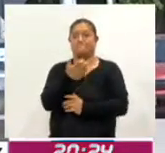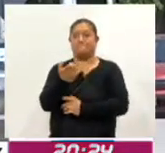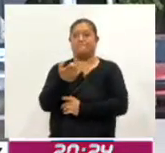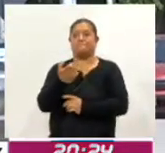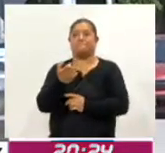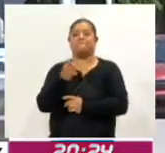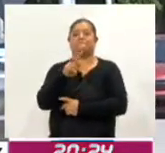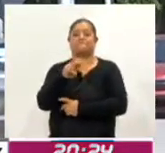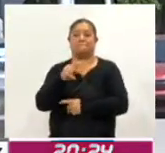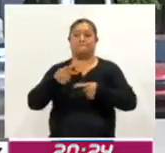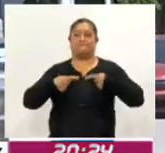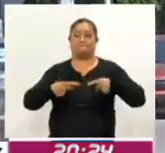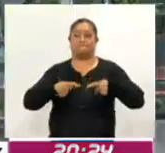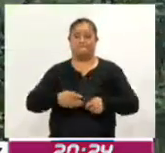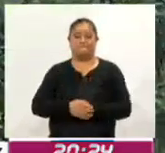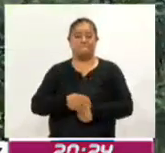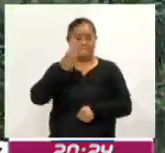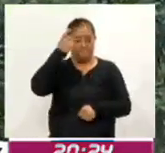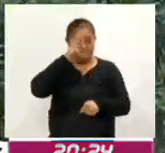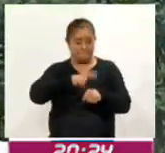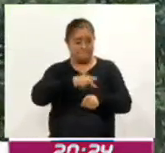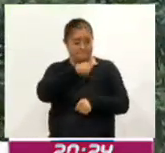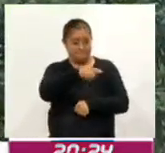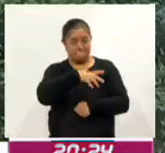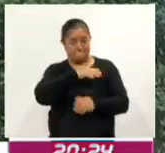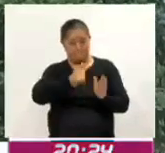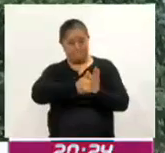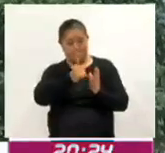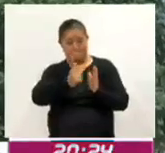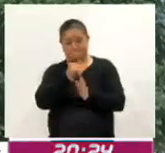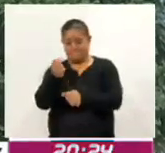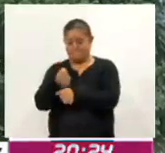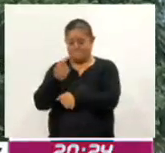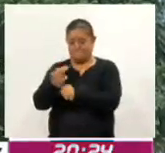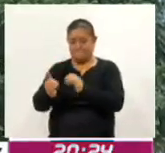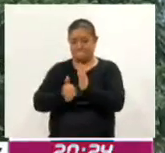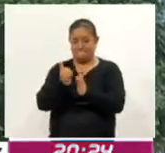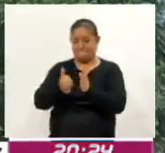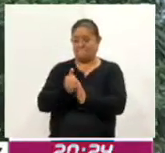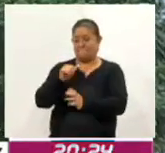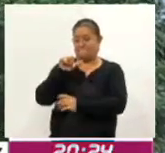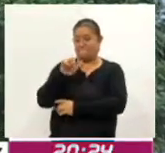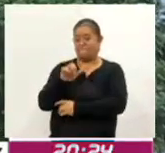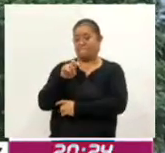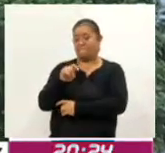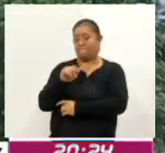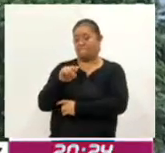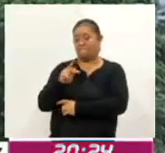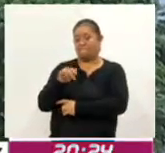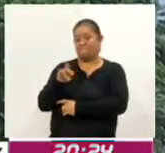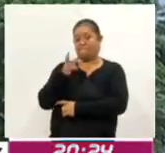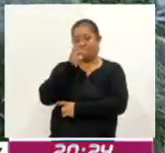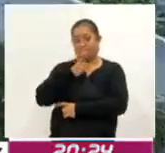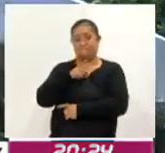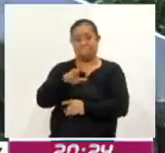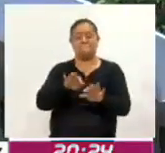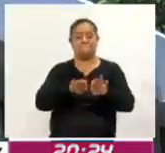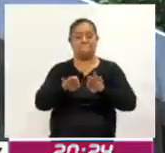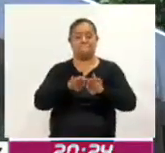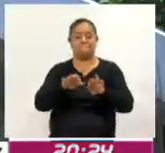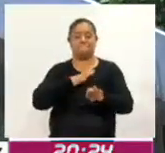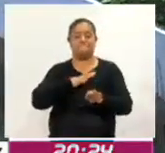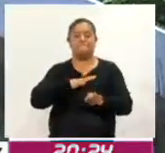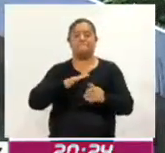habitantes. El director de obra de la Secretaría de Infraestructura, Eduardo Rubén Hernández Tapia, detalló los trabajos realizados en